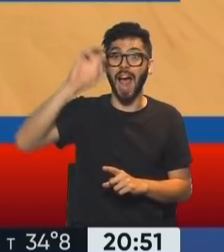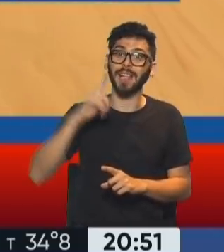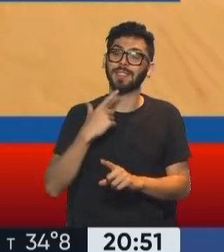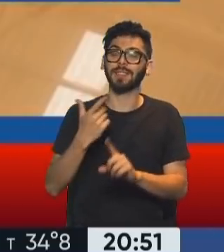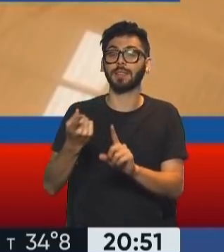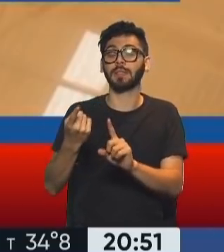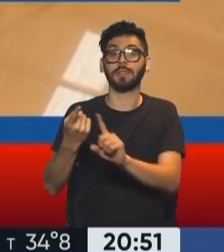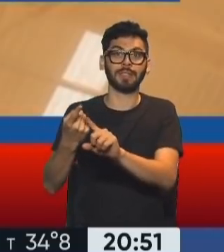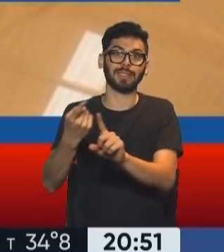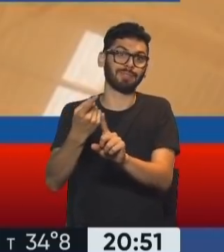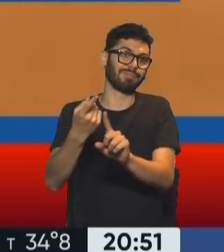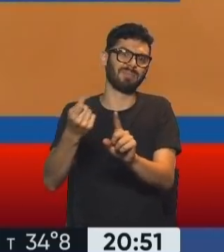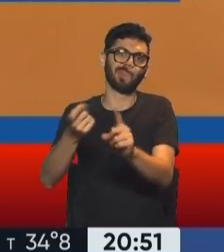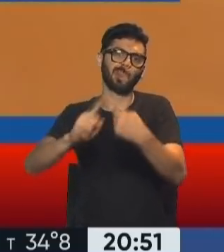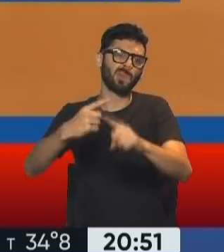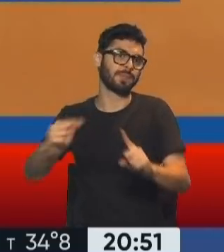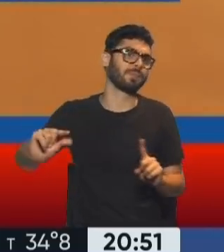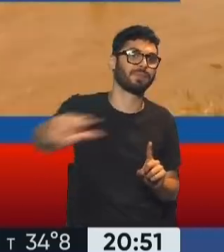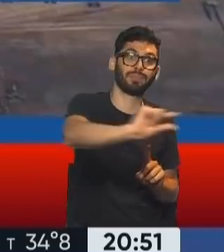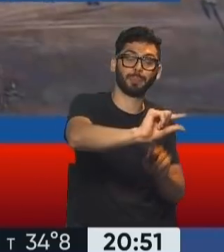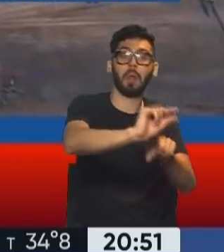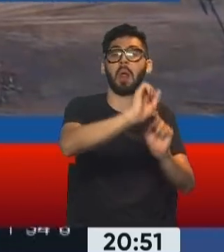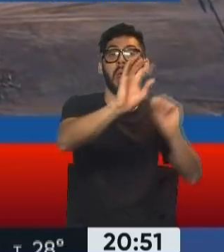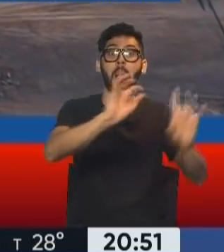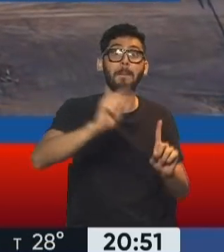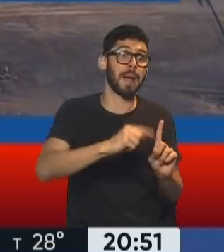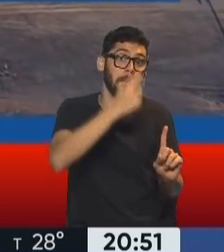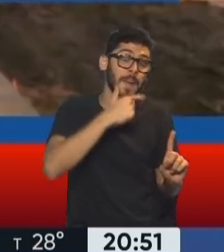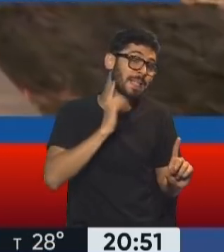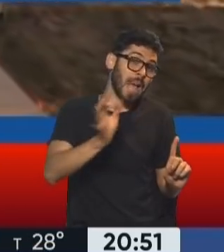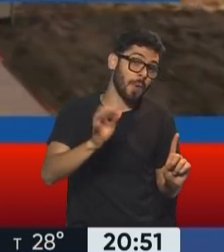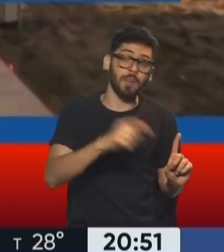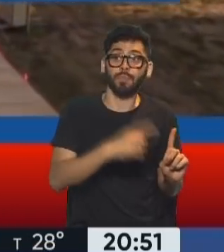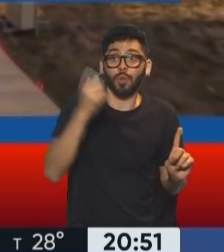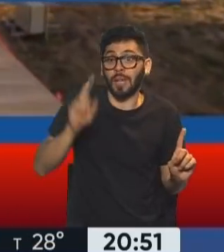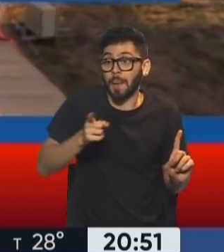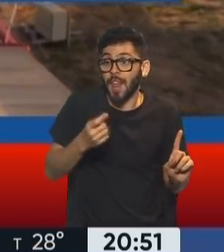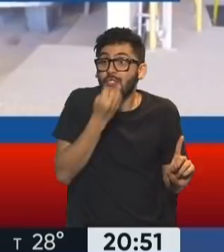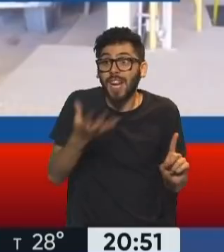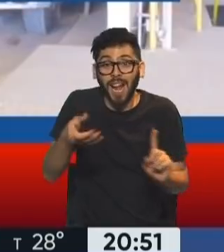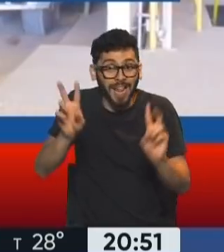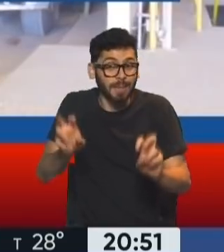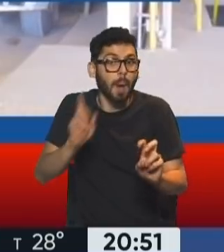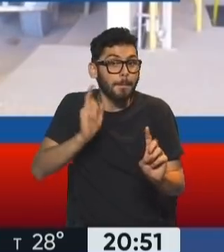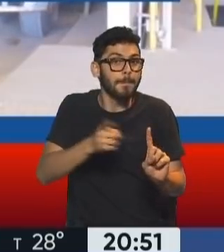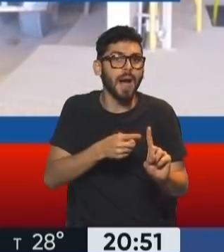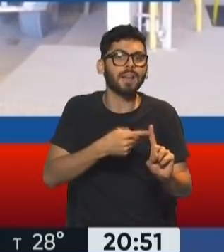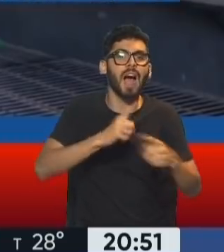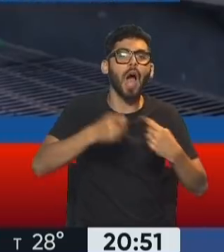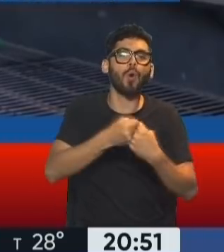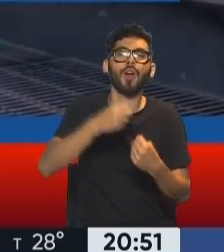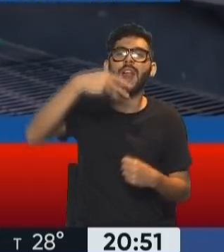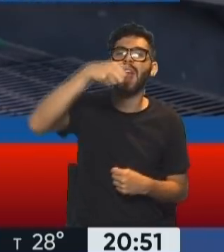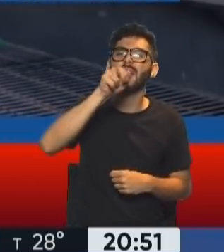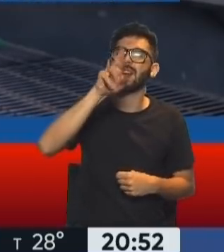pleno de Mauricio Macri. Ya que lo están llamando para que declaren esto, tiene que declarar el acuerdo que había hecho con Sergio Nardelli, que era